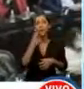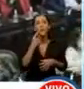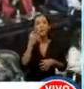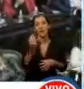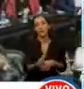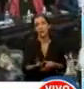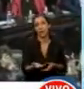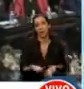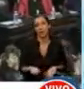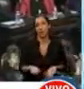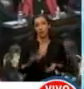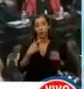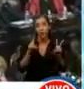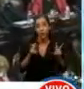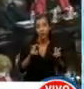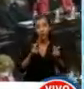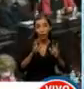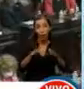el mismo tema.